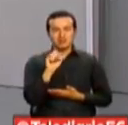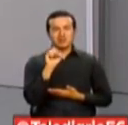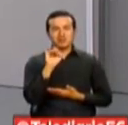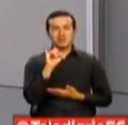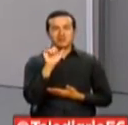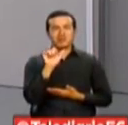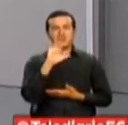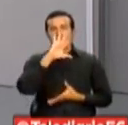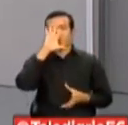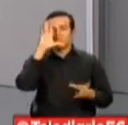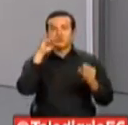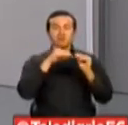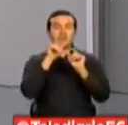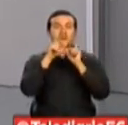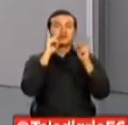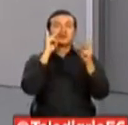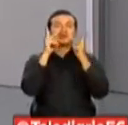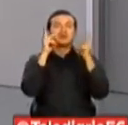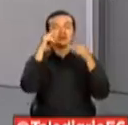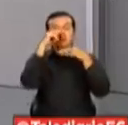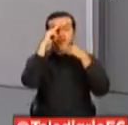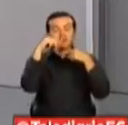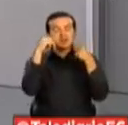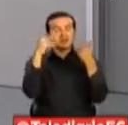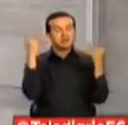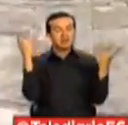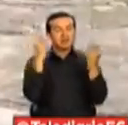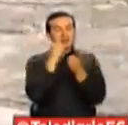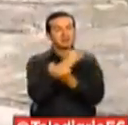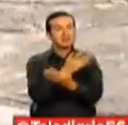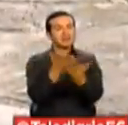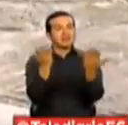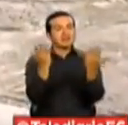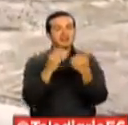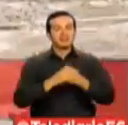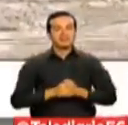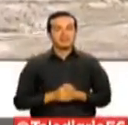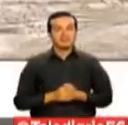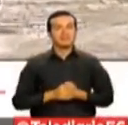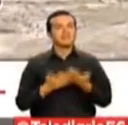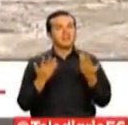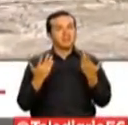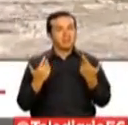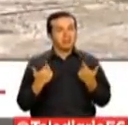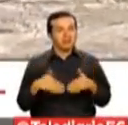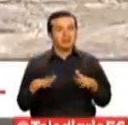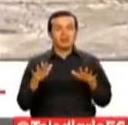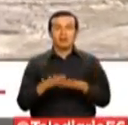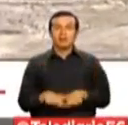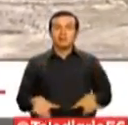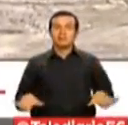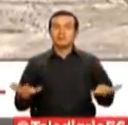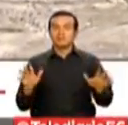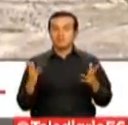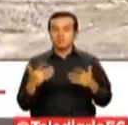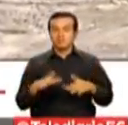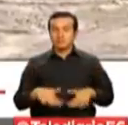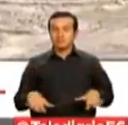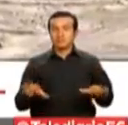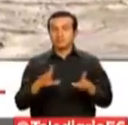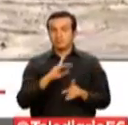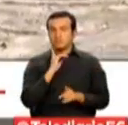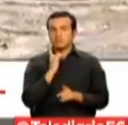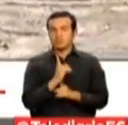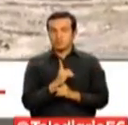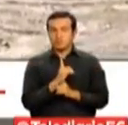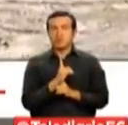supuesto, todos nuestros televidentes de Telediario. Les cuento, Diana y amigos televidentes, que estoy en uno de los sectores que, de acuerdo a las estadísticas,